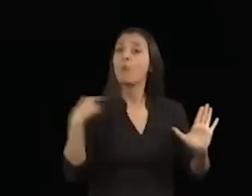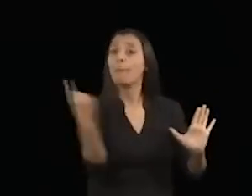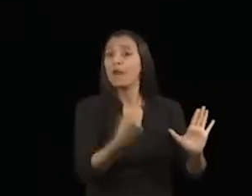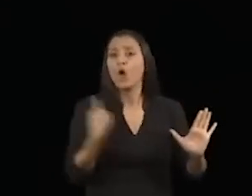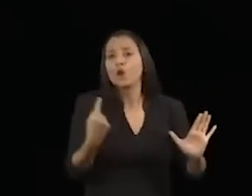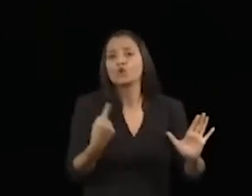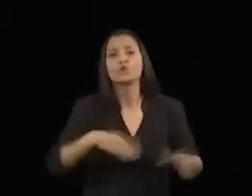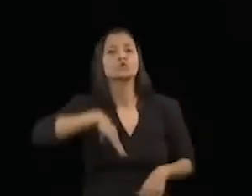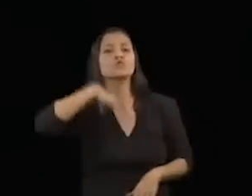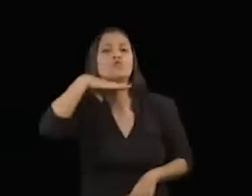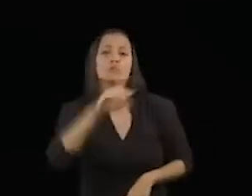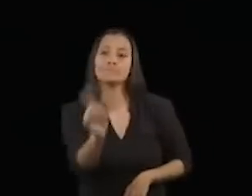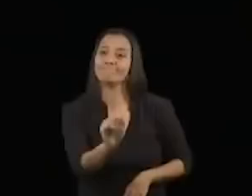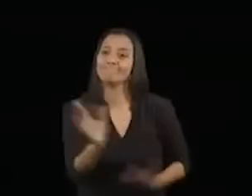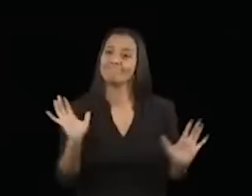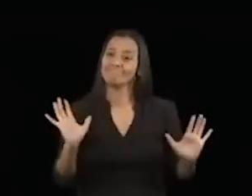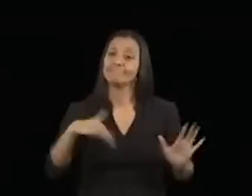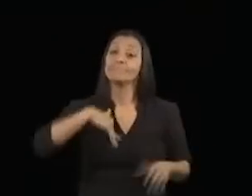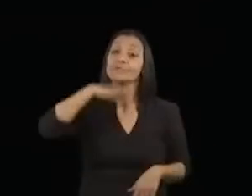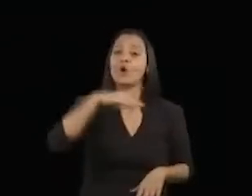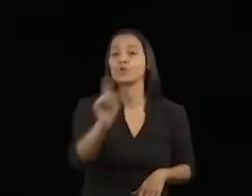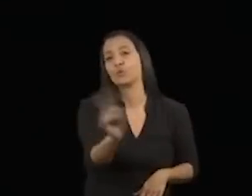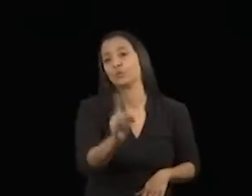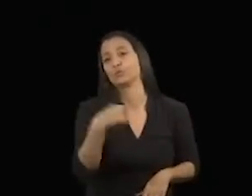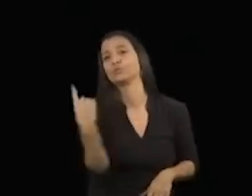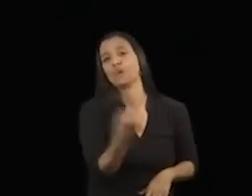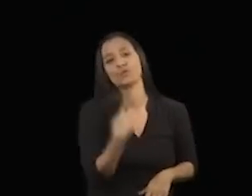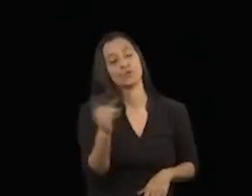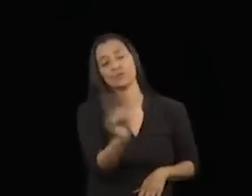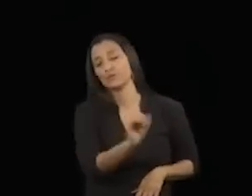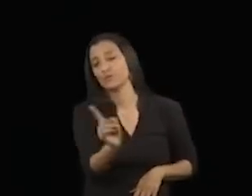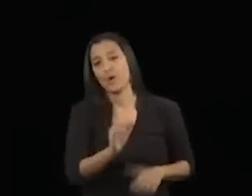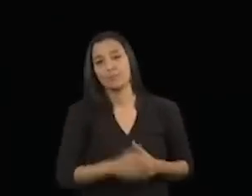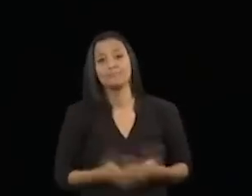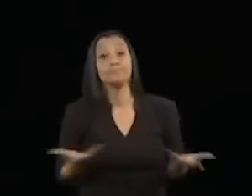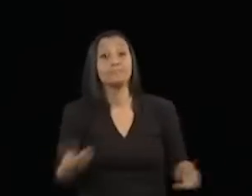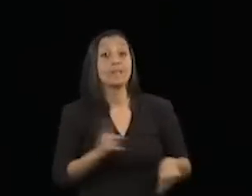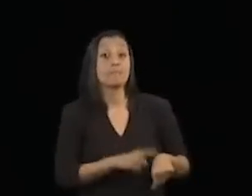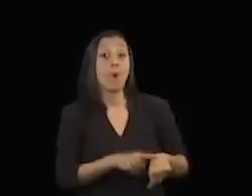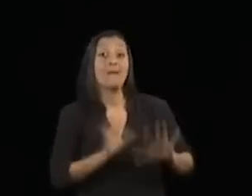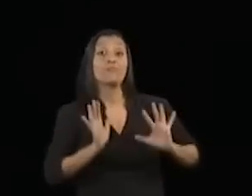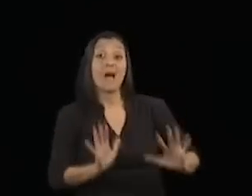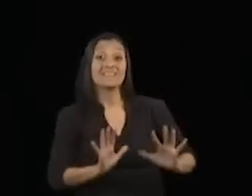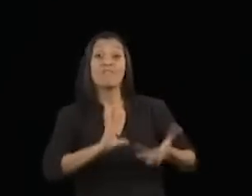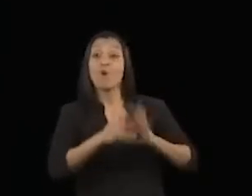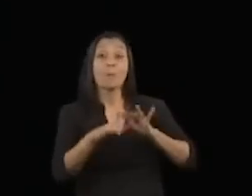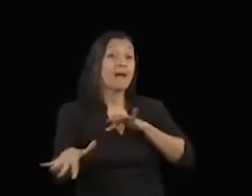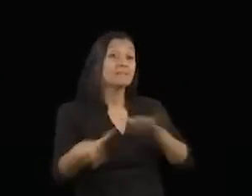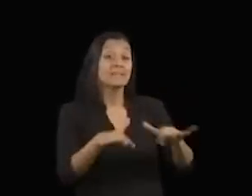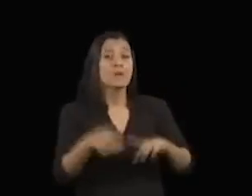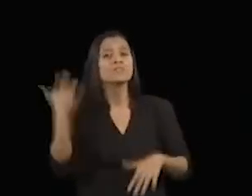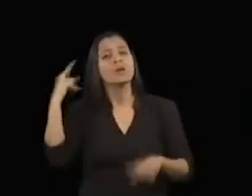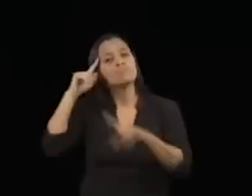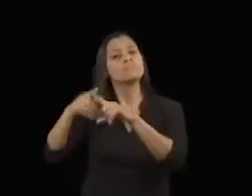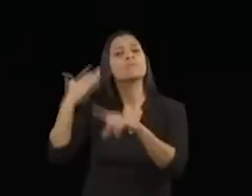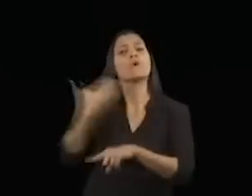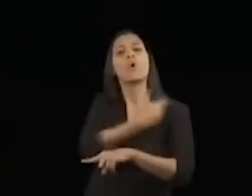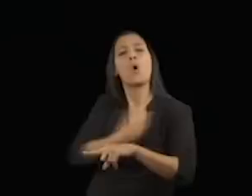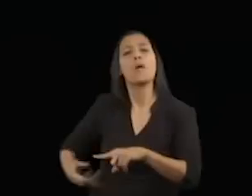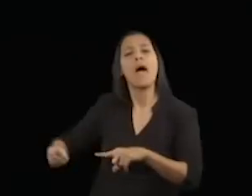comíamos vidrio. No, vidrio no comemos. Entonces, en ese sentido, la apuesta que ellos tenían era